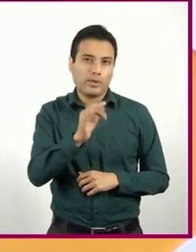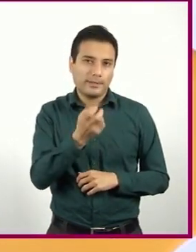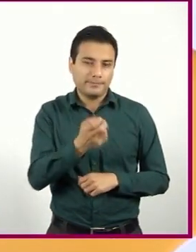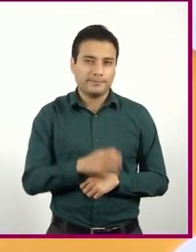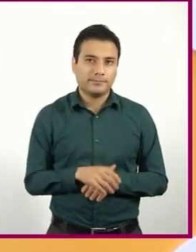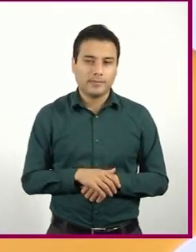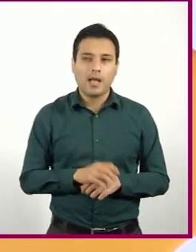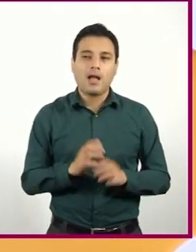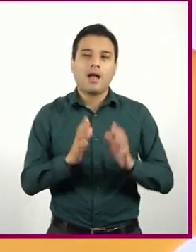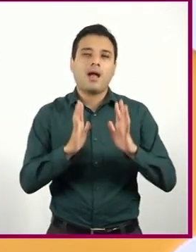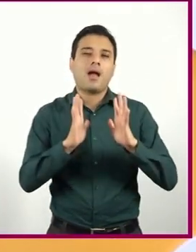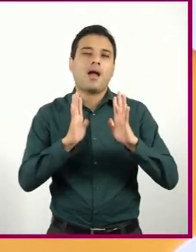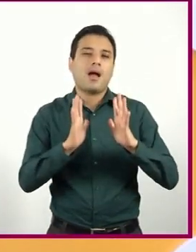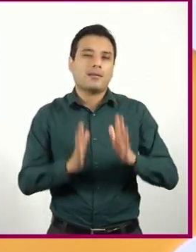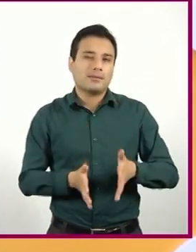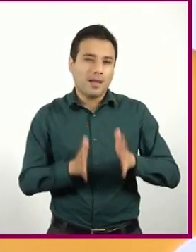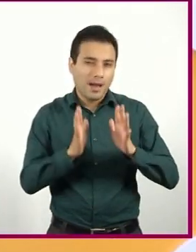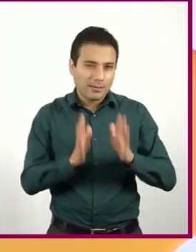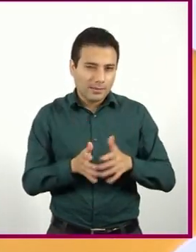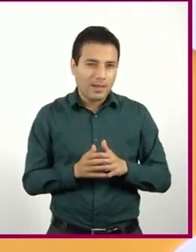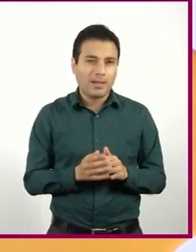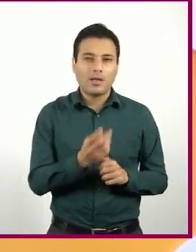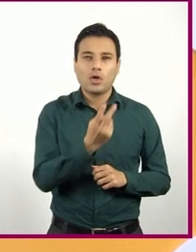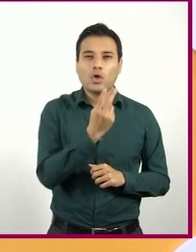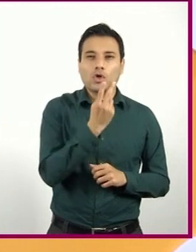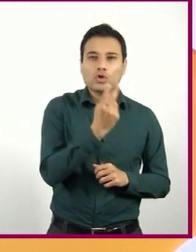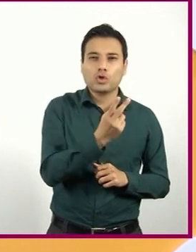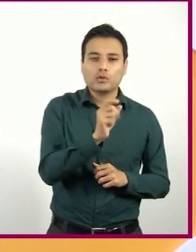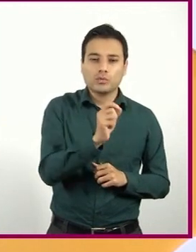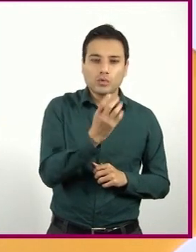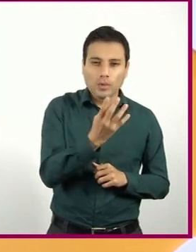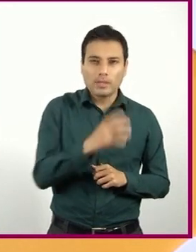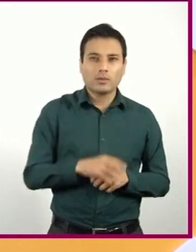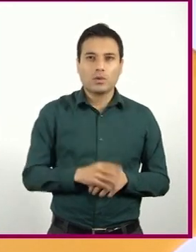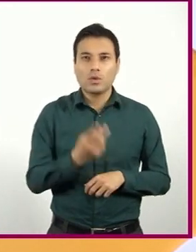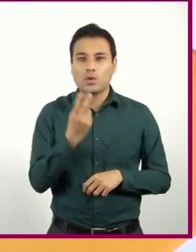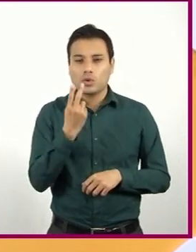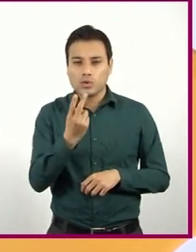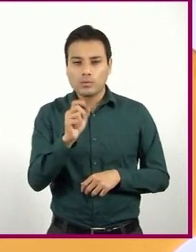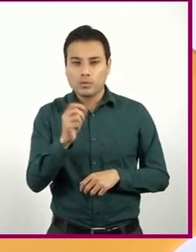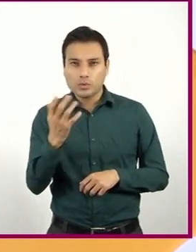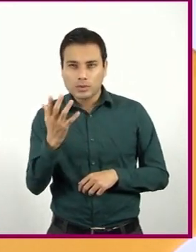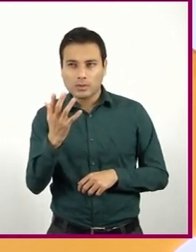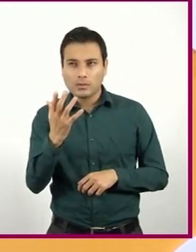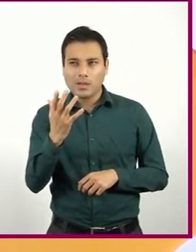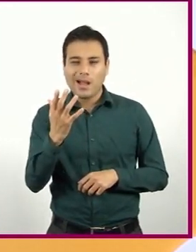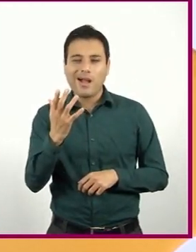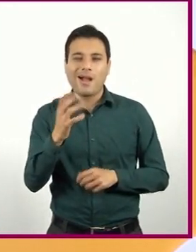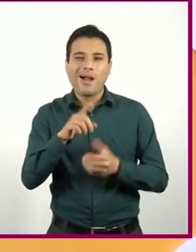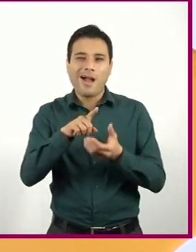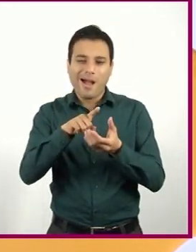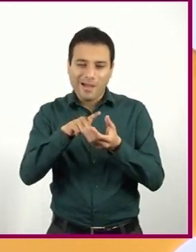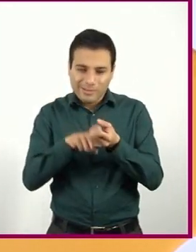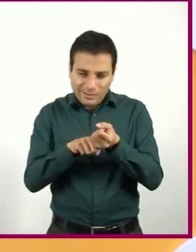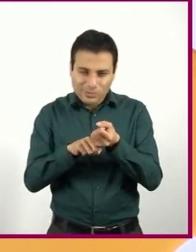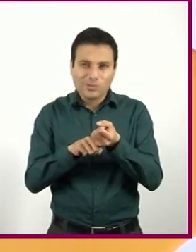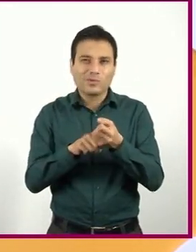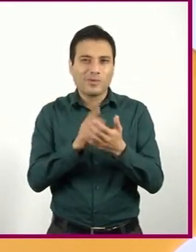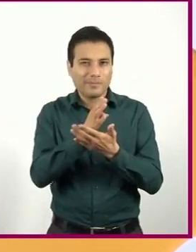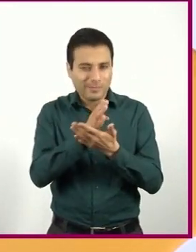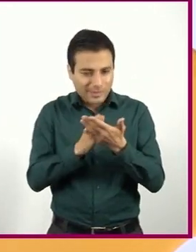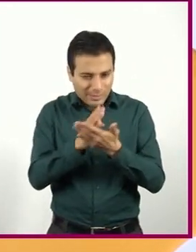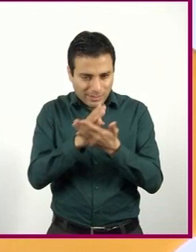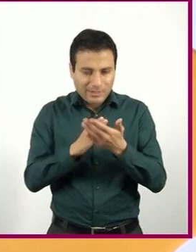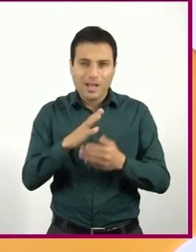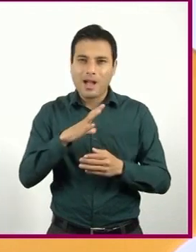Claro. Aun cuando parecía que 2.4 y 2.5 eran números consecutivos, pudimos observar que, a diferencia de